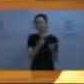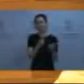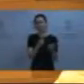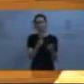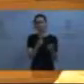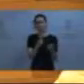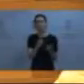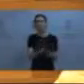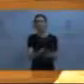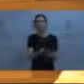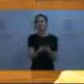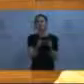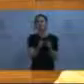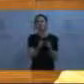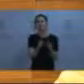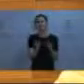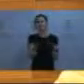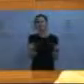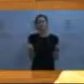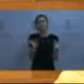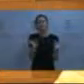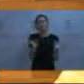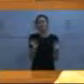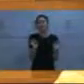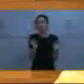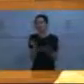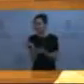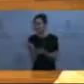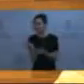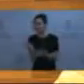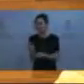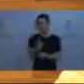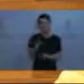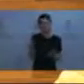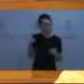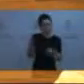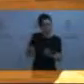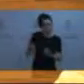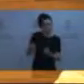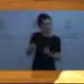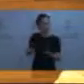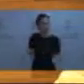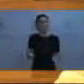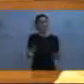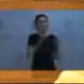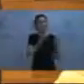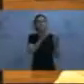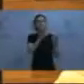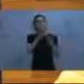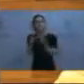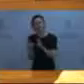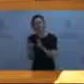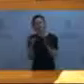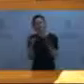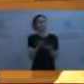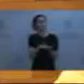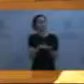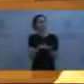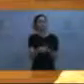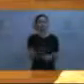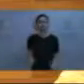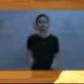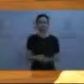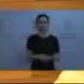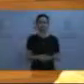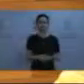servicios sociales y que no, pese a solicitarla, no la tienen, ¿no? Estas son algunas de las cuestiones que se plantean. Mire, nuestro